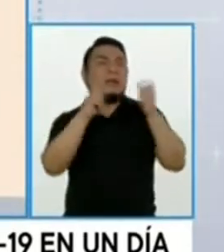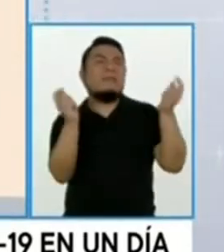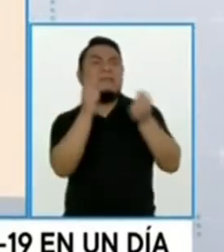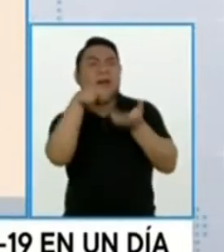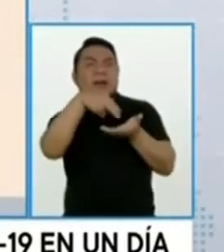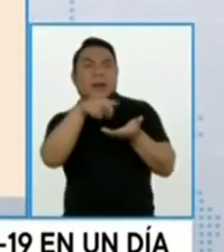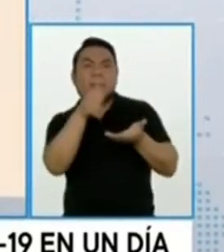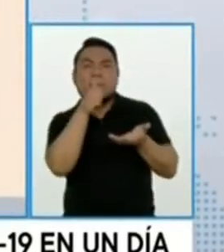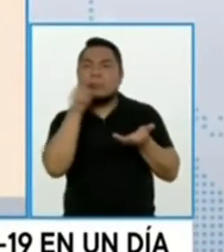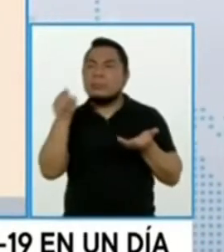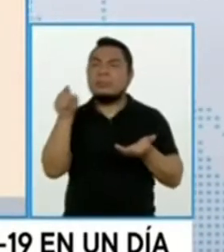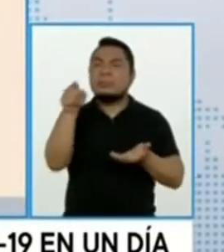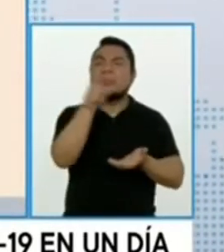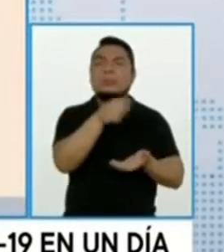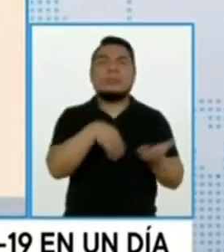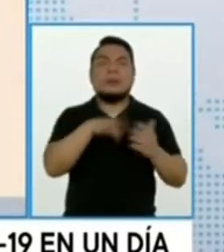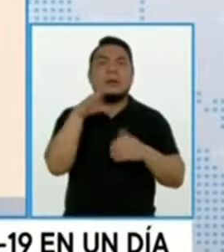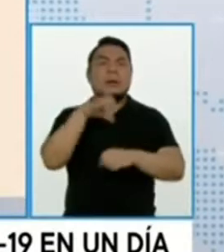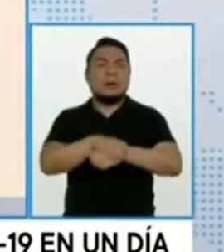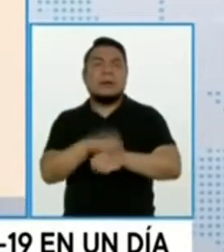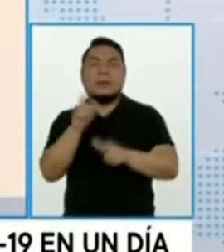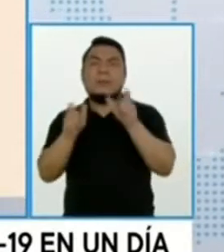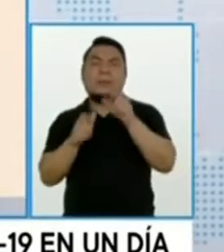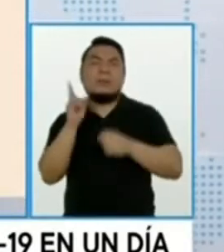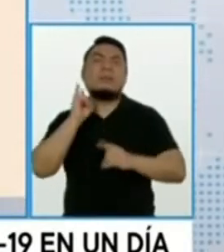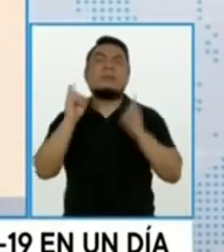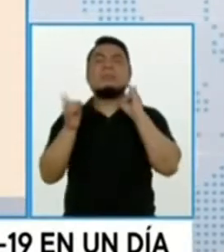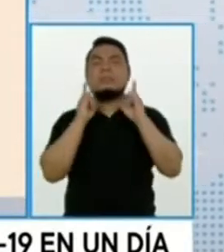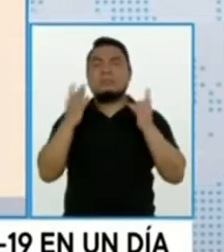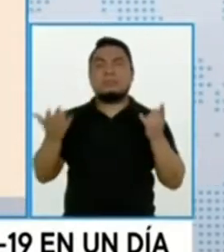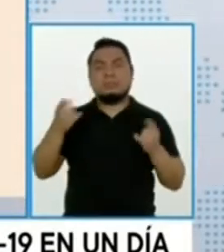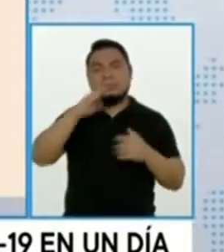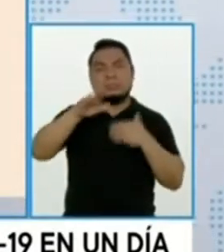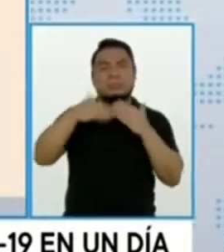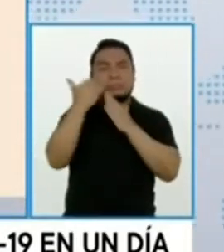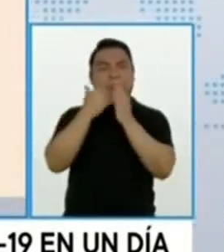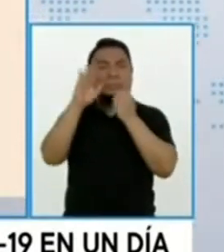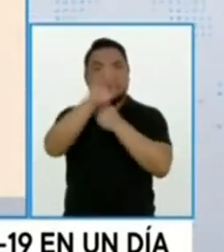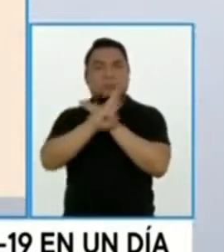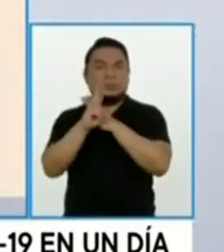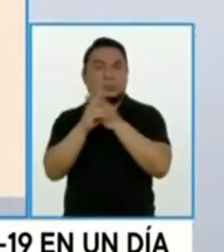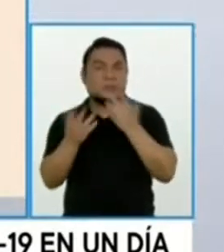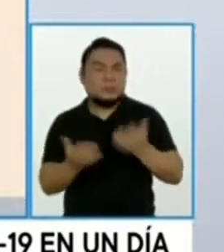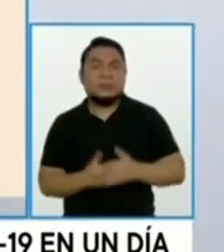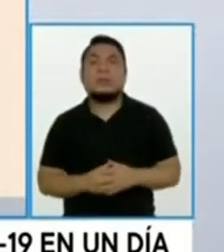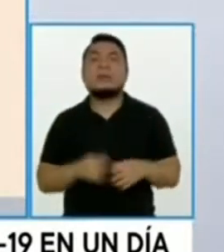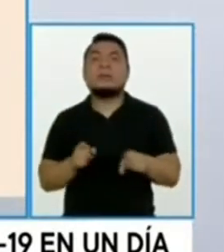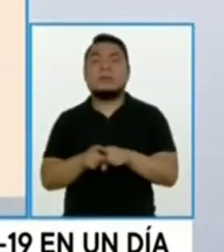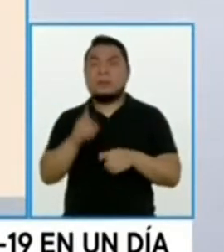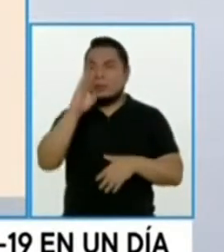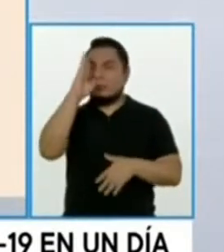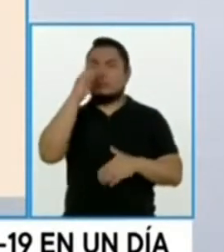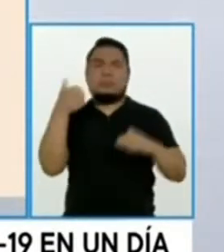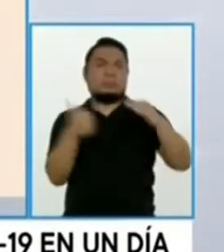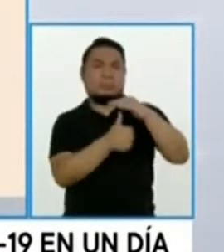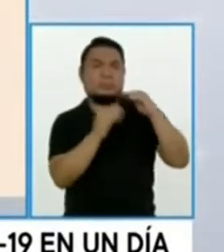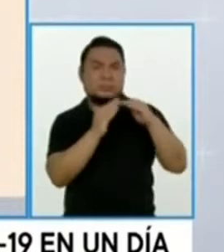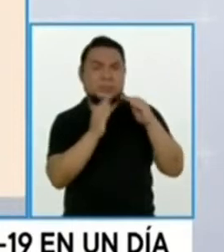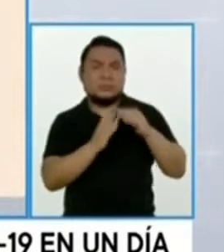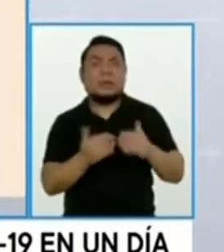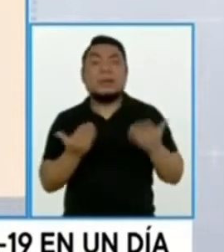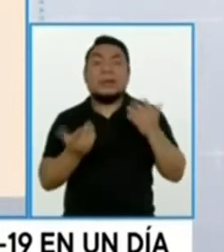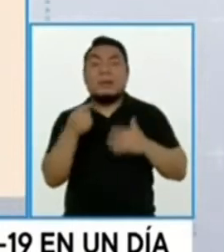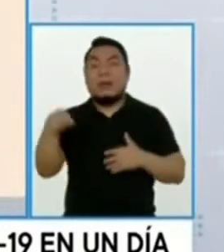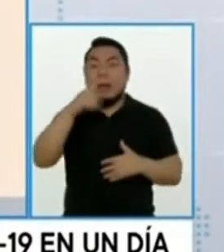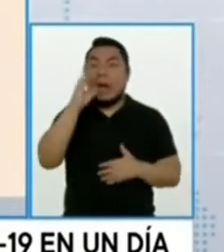estamos visualizando, con más detenciones, con personas que no están cumpliendo con los mecanismos de bioseguridad o de pronto medidas restrictivas más